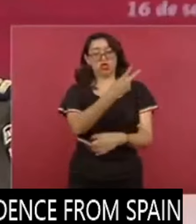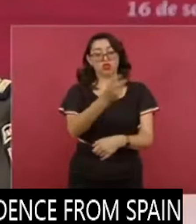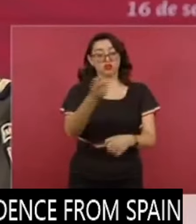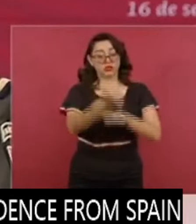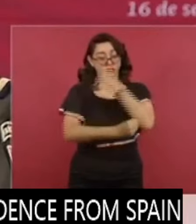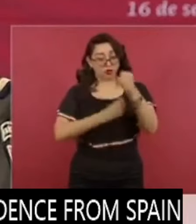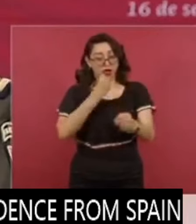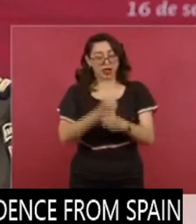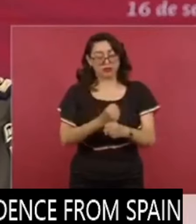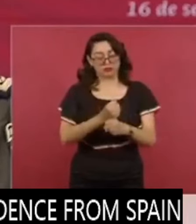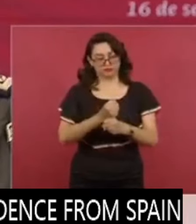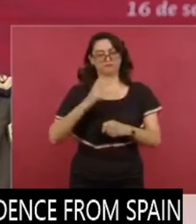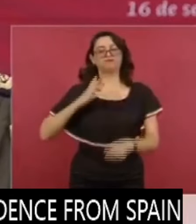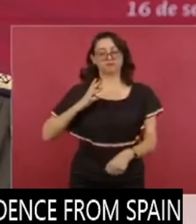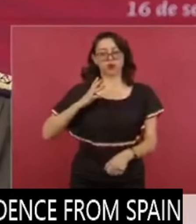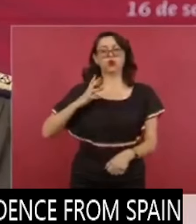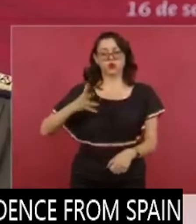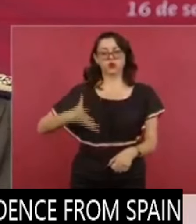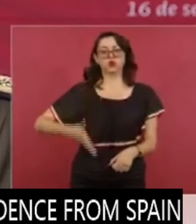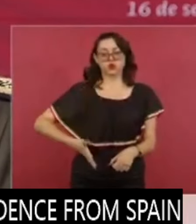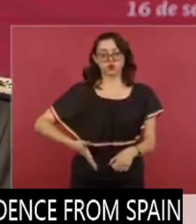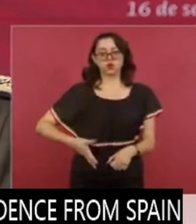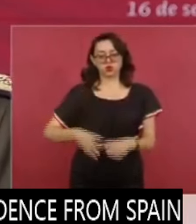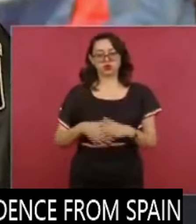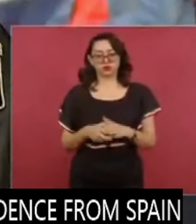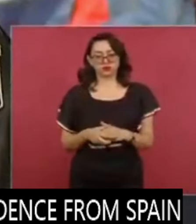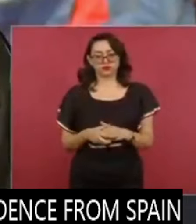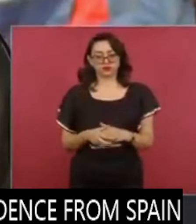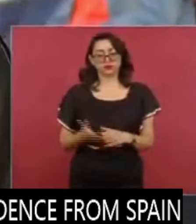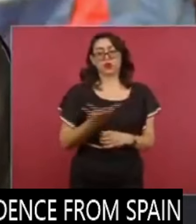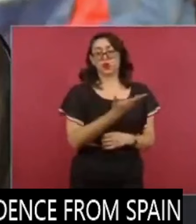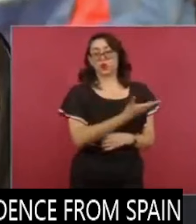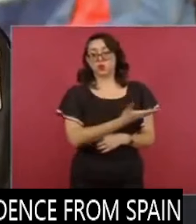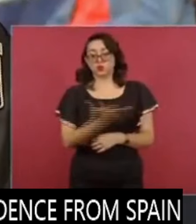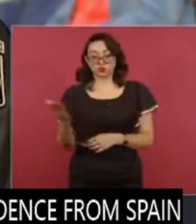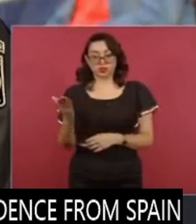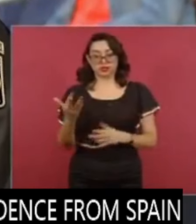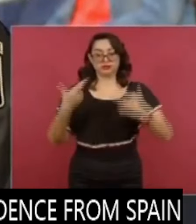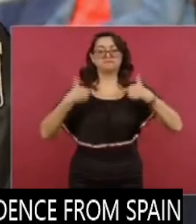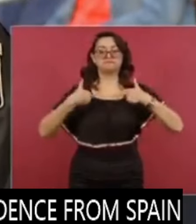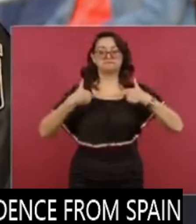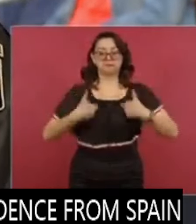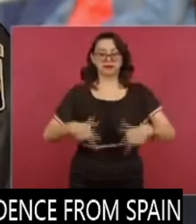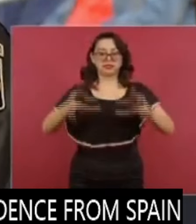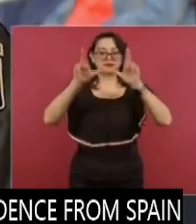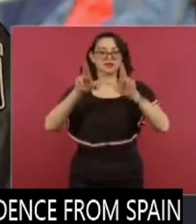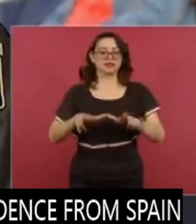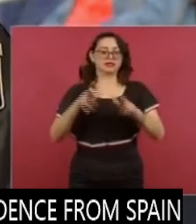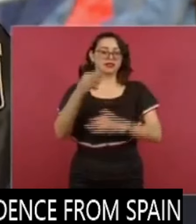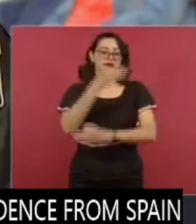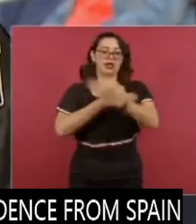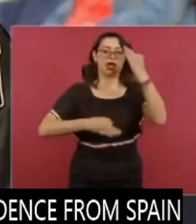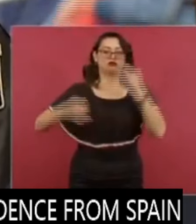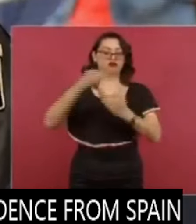tradiciones. Siéntanse orgullosos por representar a todos los hijos del heroico Colegio